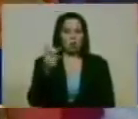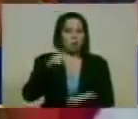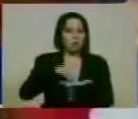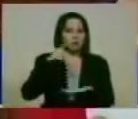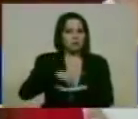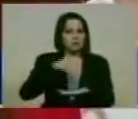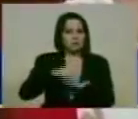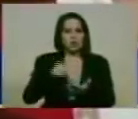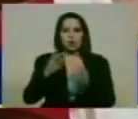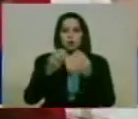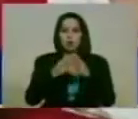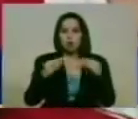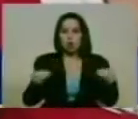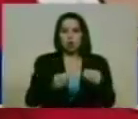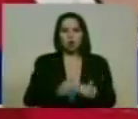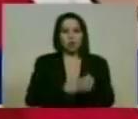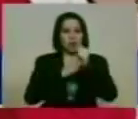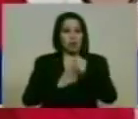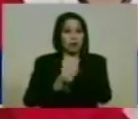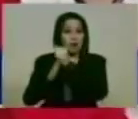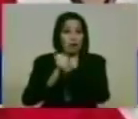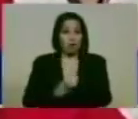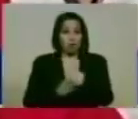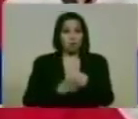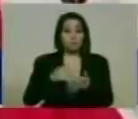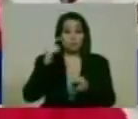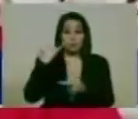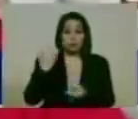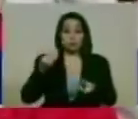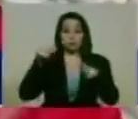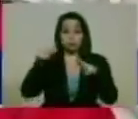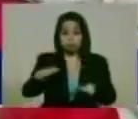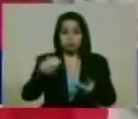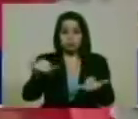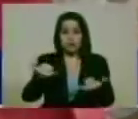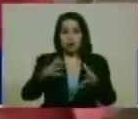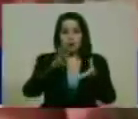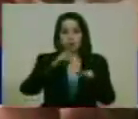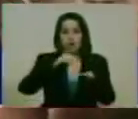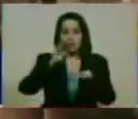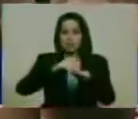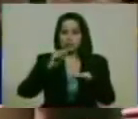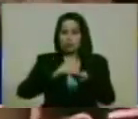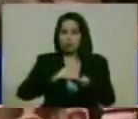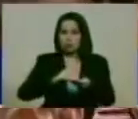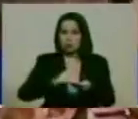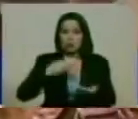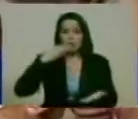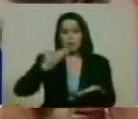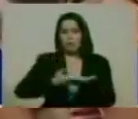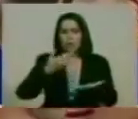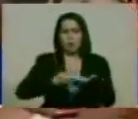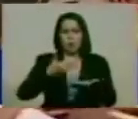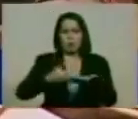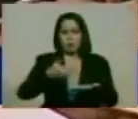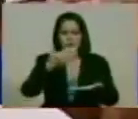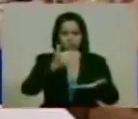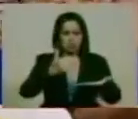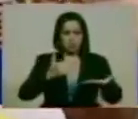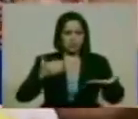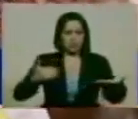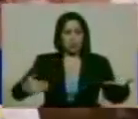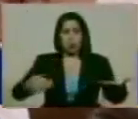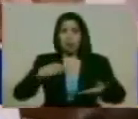los delegados y delegadas. Usted tiene allí un resumen de lo que es los aportes, las propuestas que han hecho